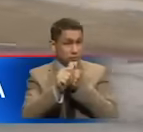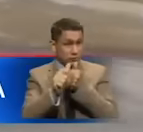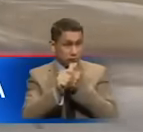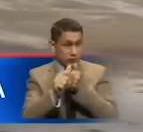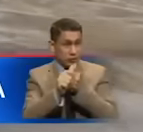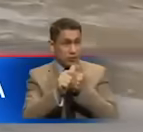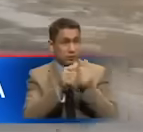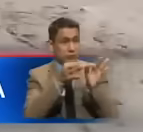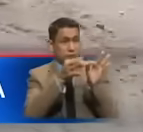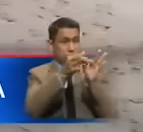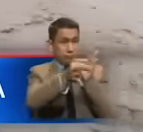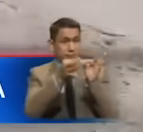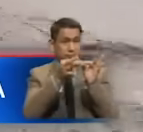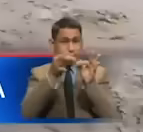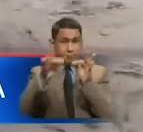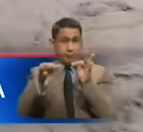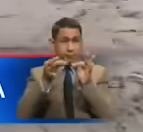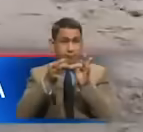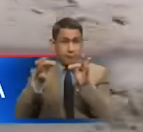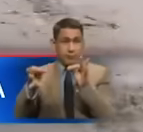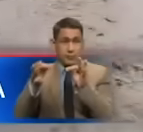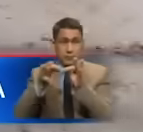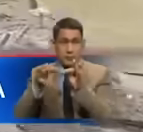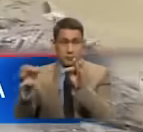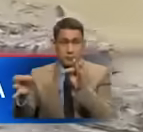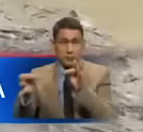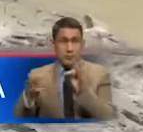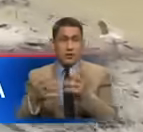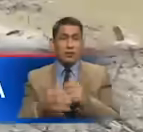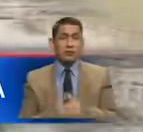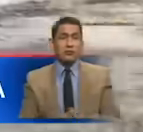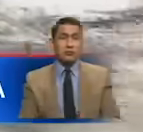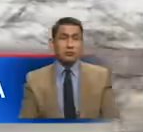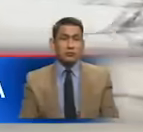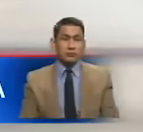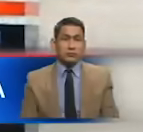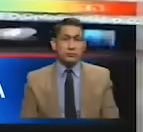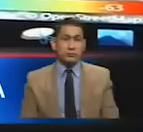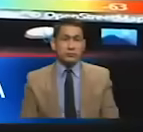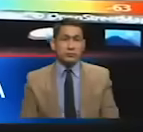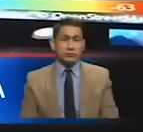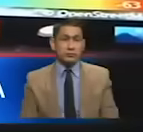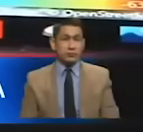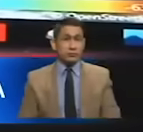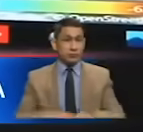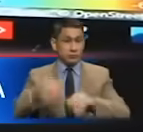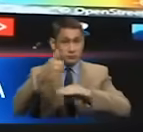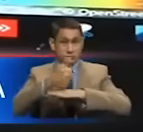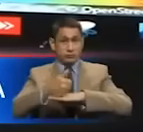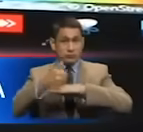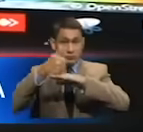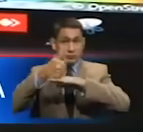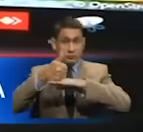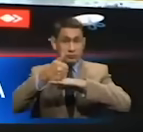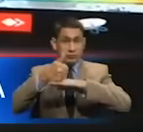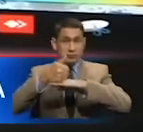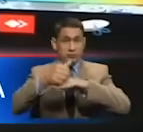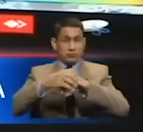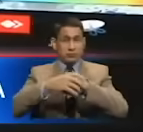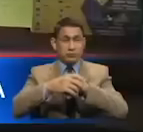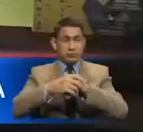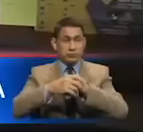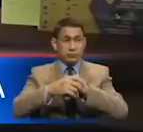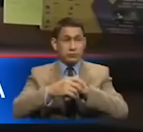Vuelta Larga, allá en las 50 casas, en los barrios aledaños. Según el Instituto Nacional de Meteorología e Hidrología,